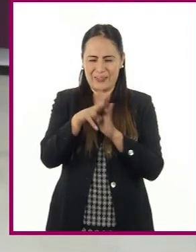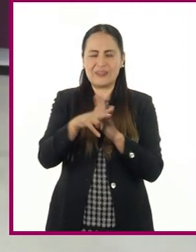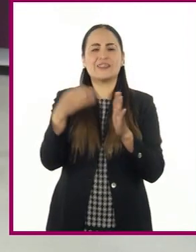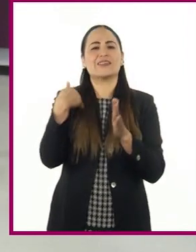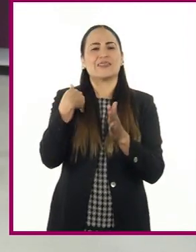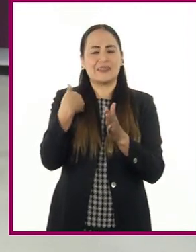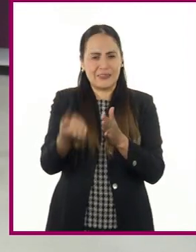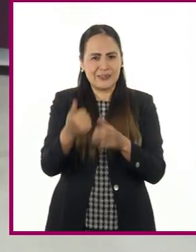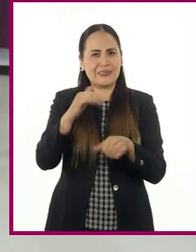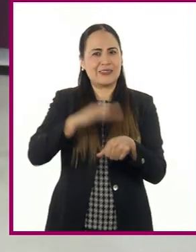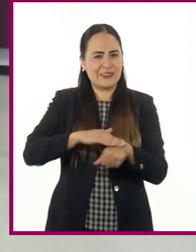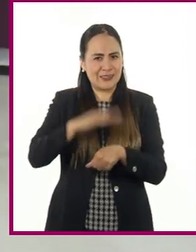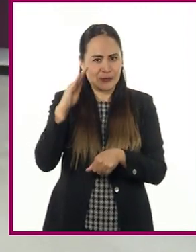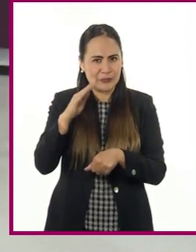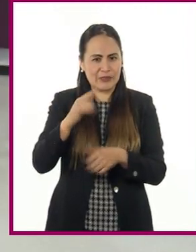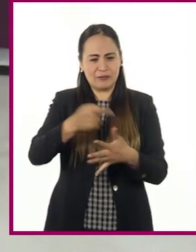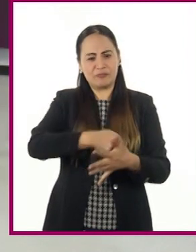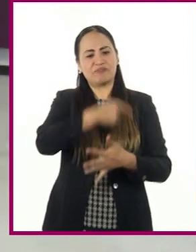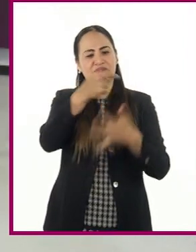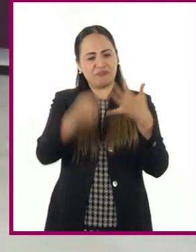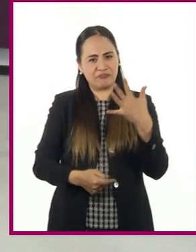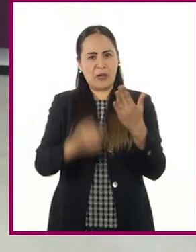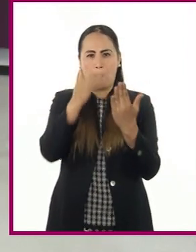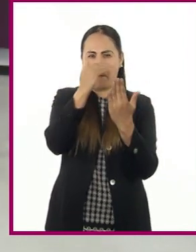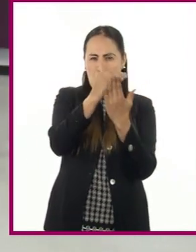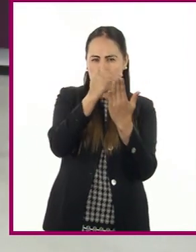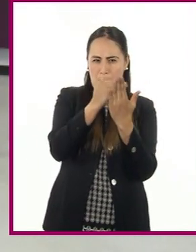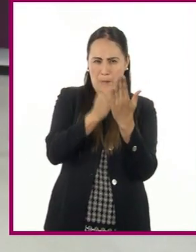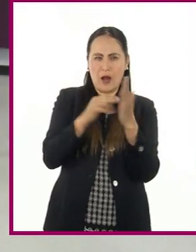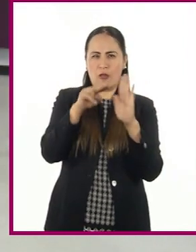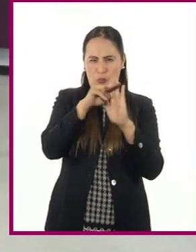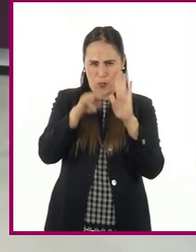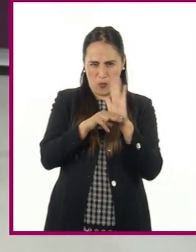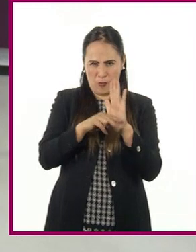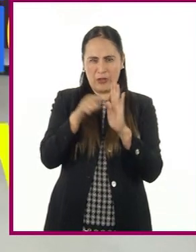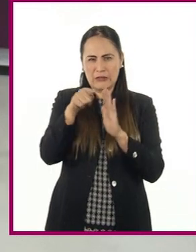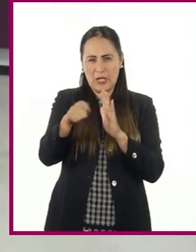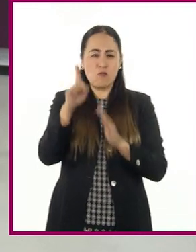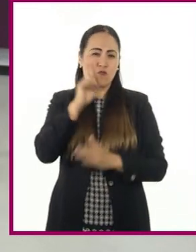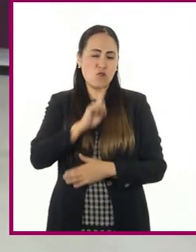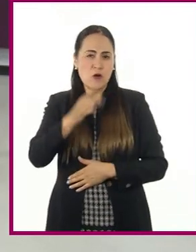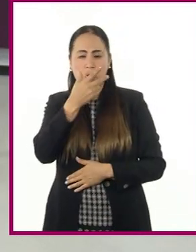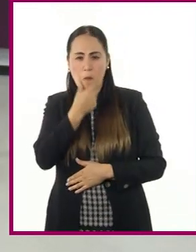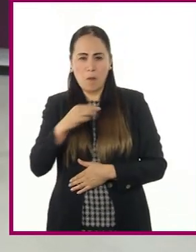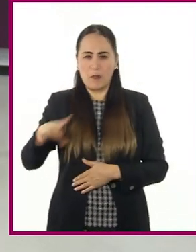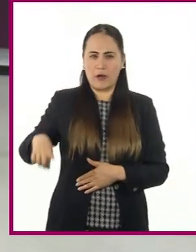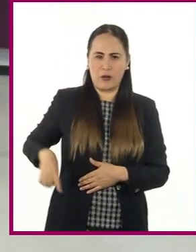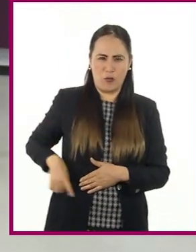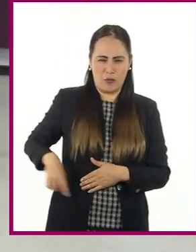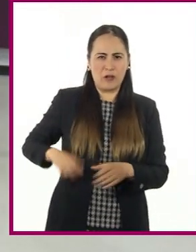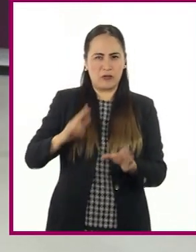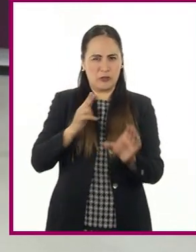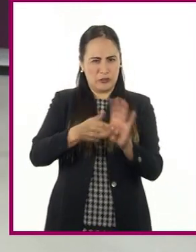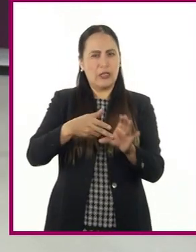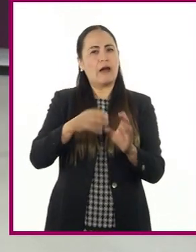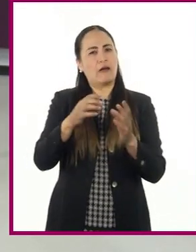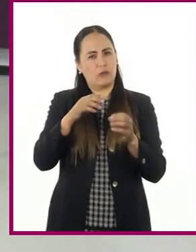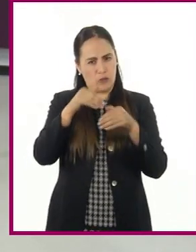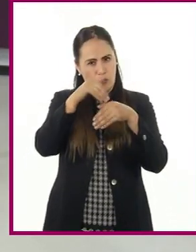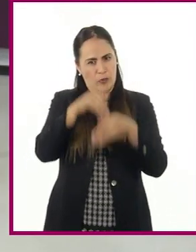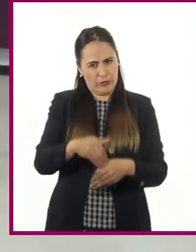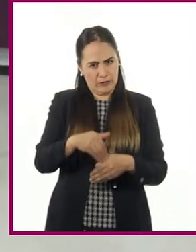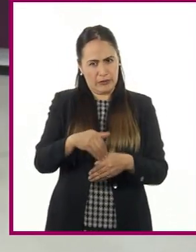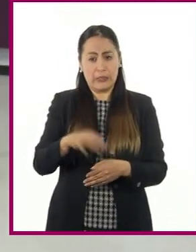más claro cuáles deben ser los principios normativos que posee una servidora o servidor público, sea por